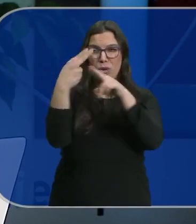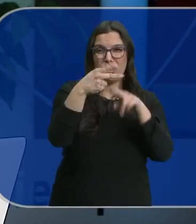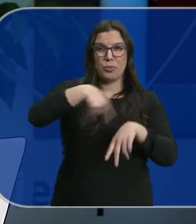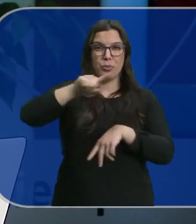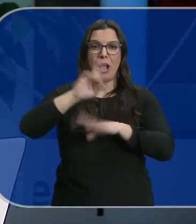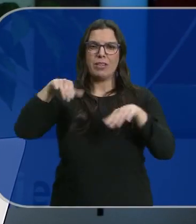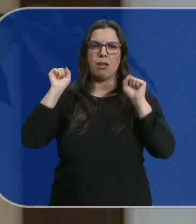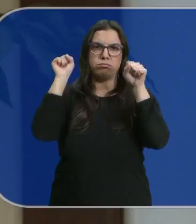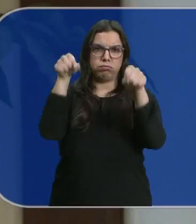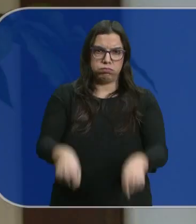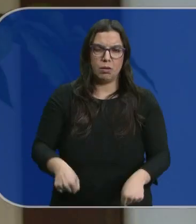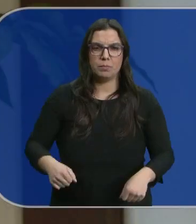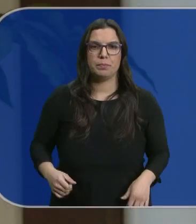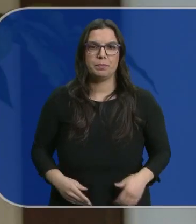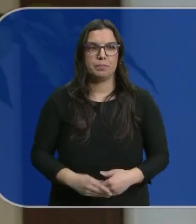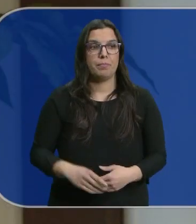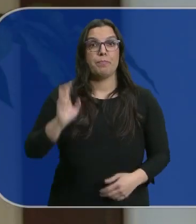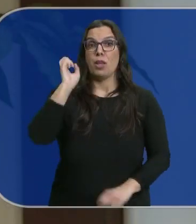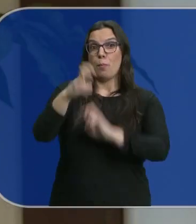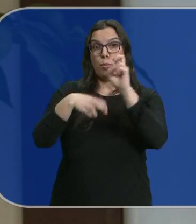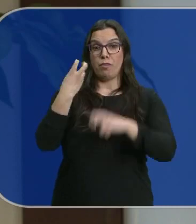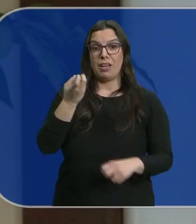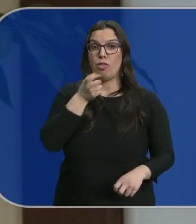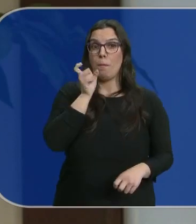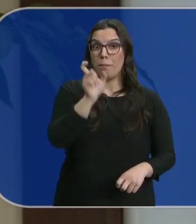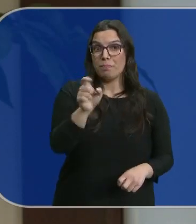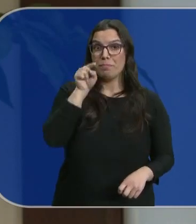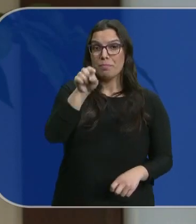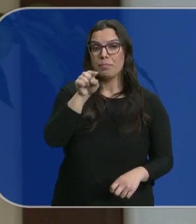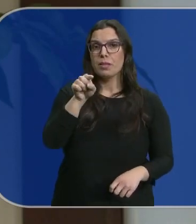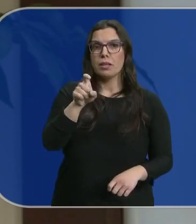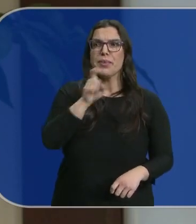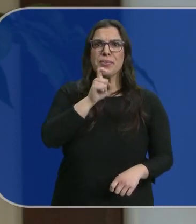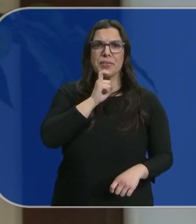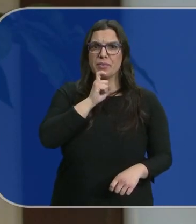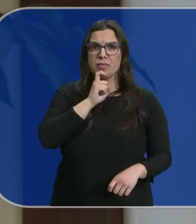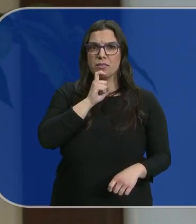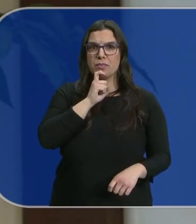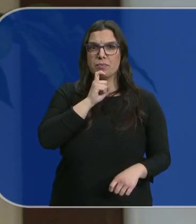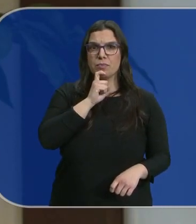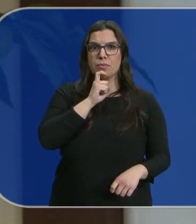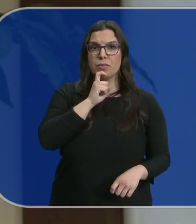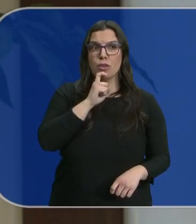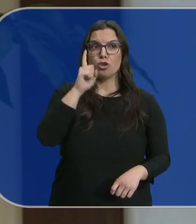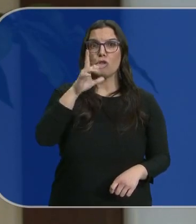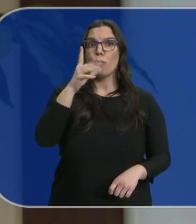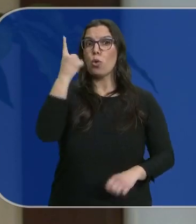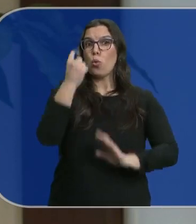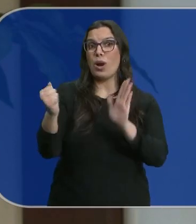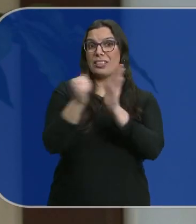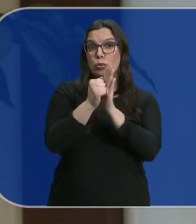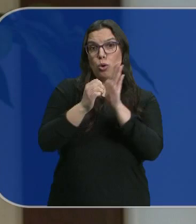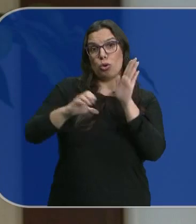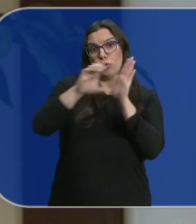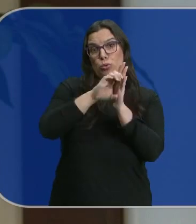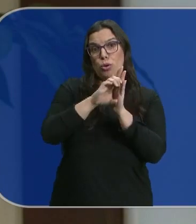necesario. Una modificación de este tipo es complicada única y exclusivamente para un artículo de la